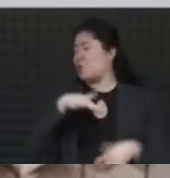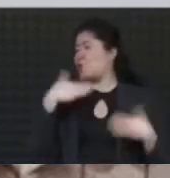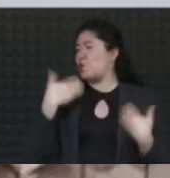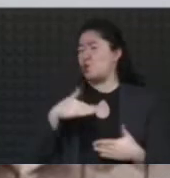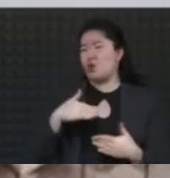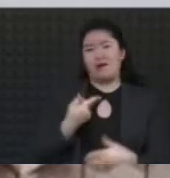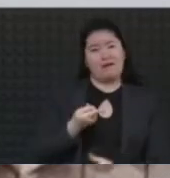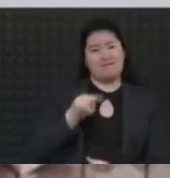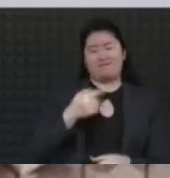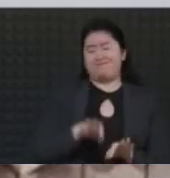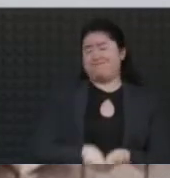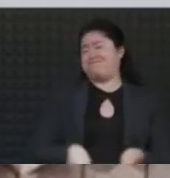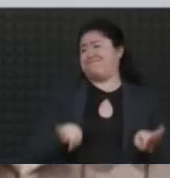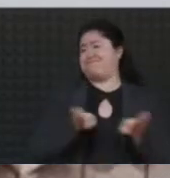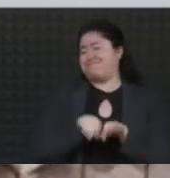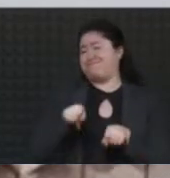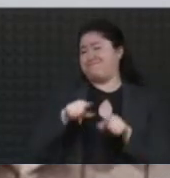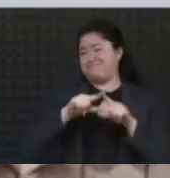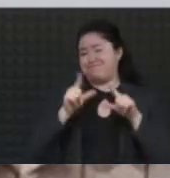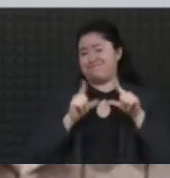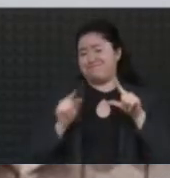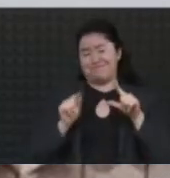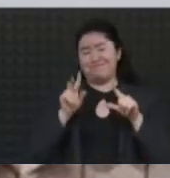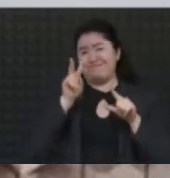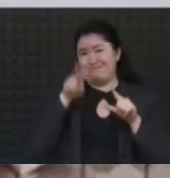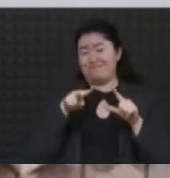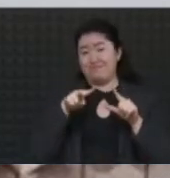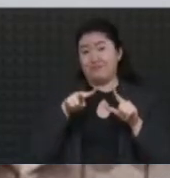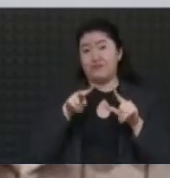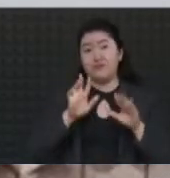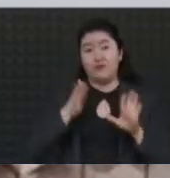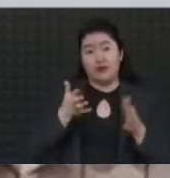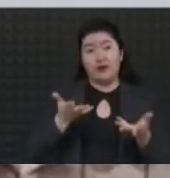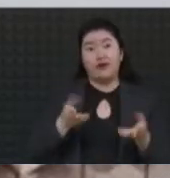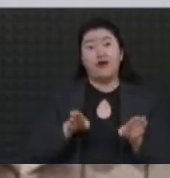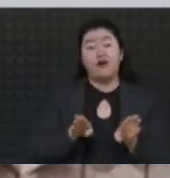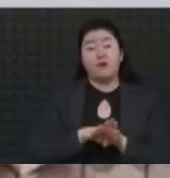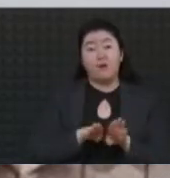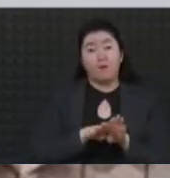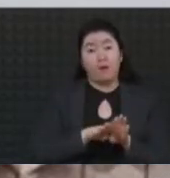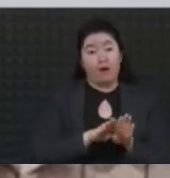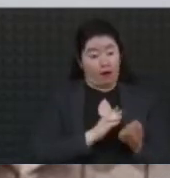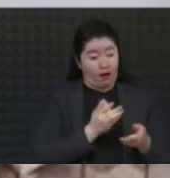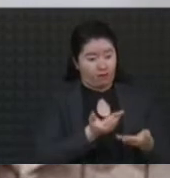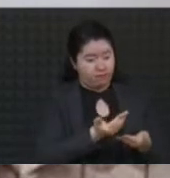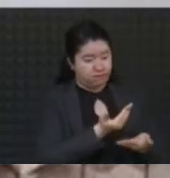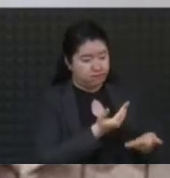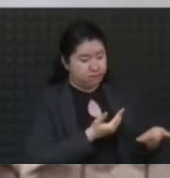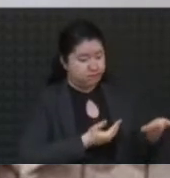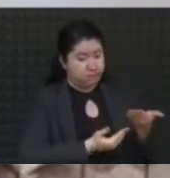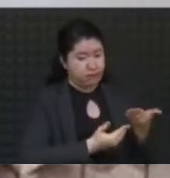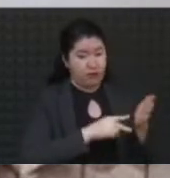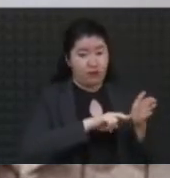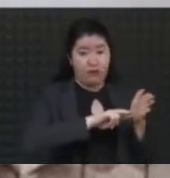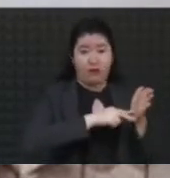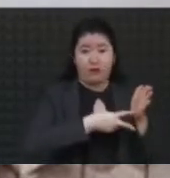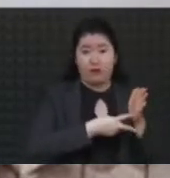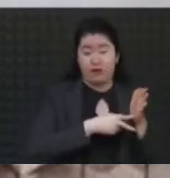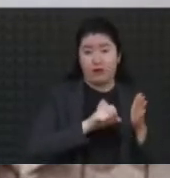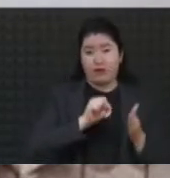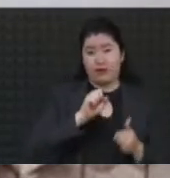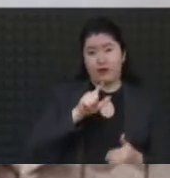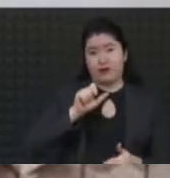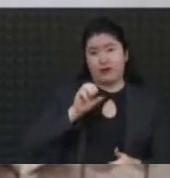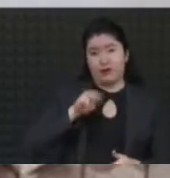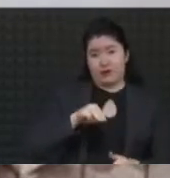país, ha sido ya prácticamente en su totalidad consensado con el ingeniero Slim y